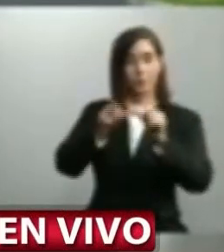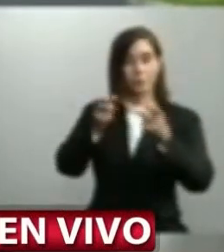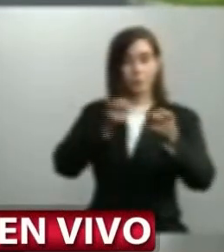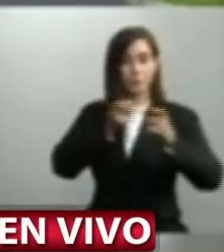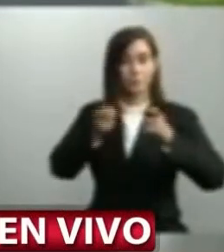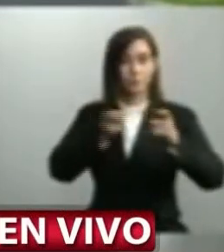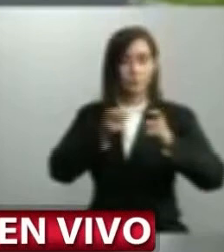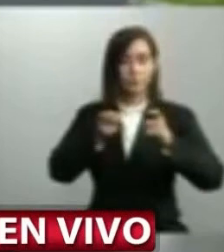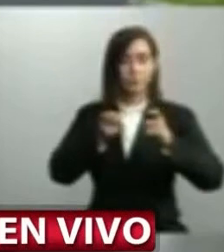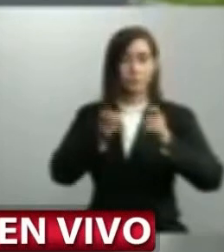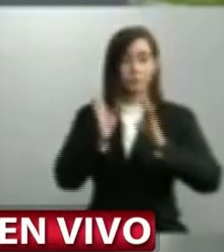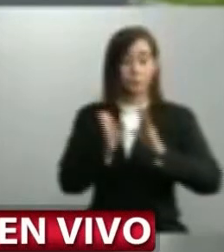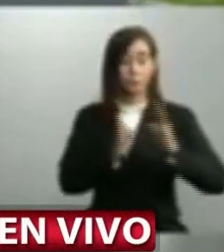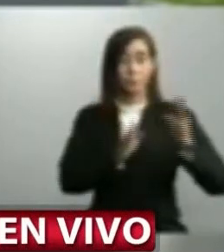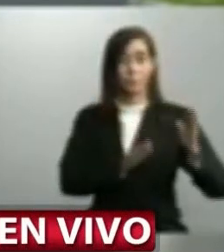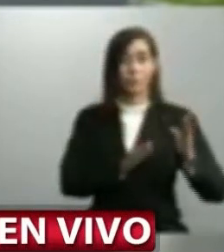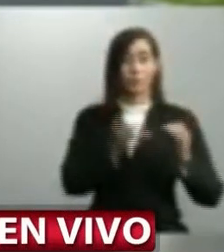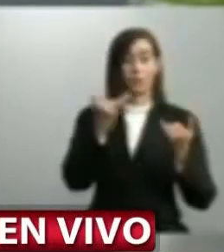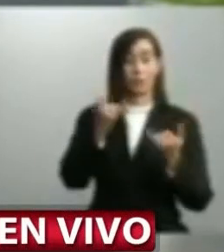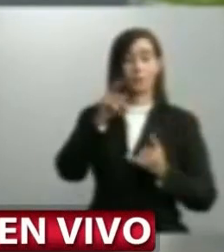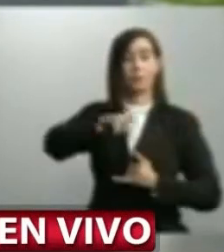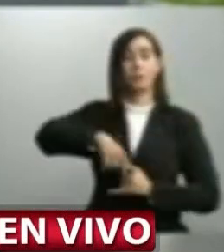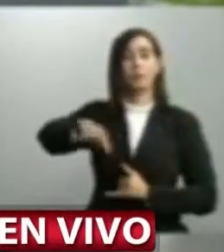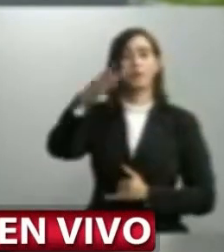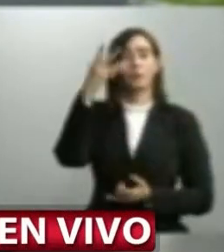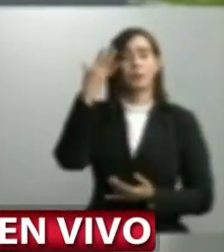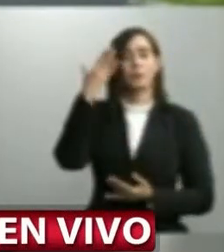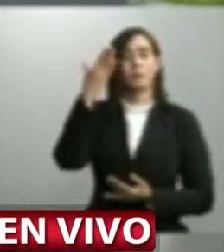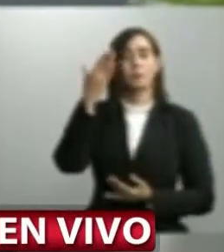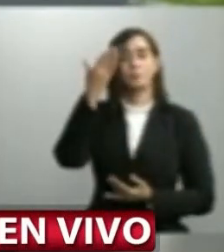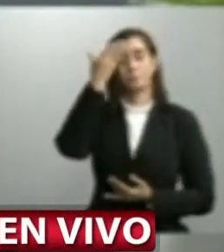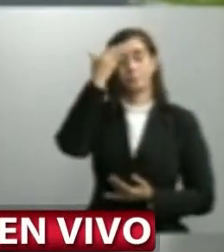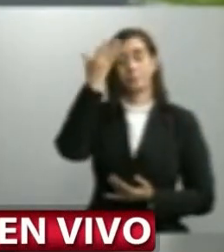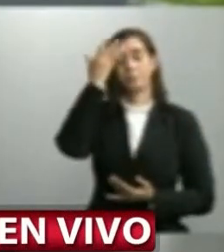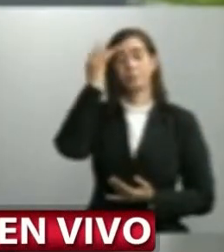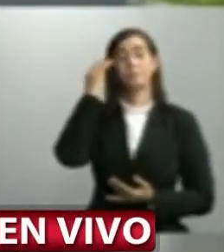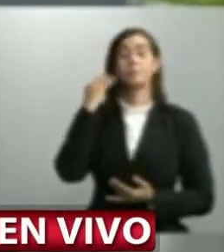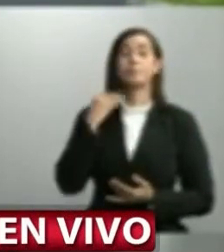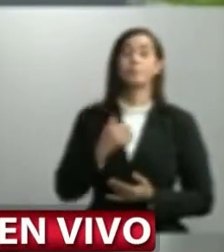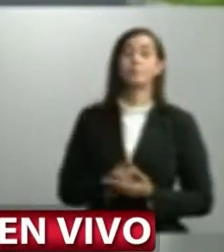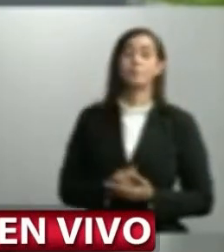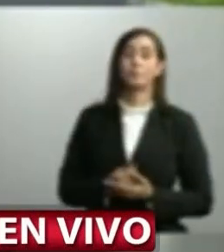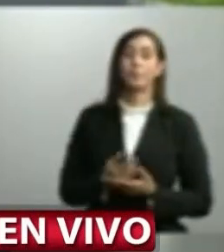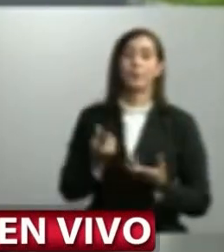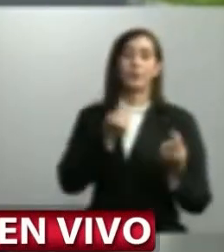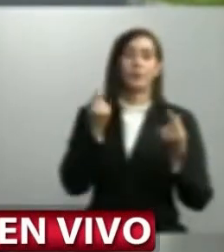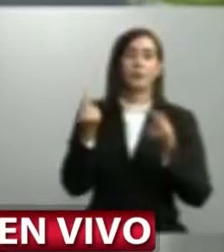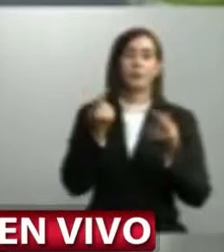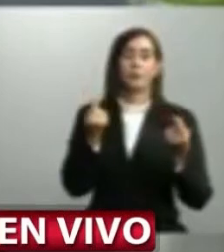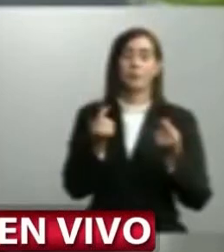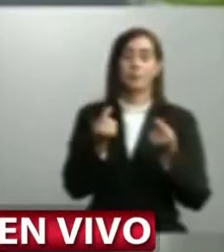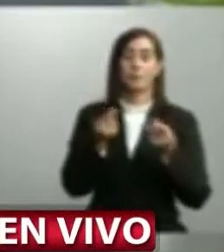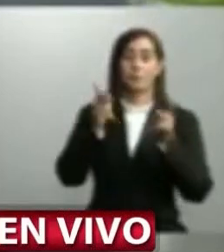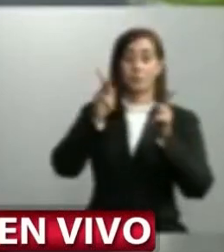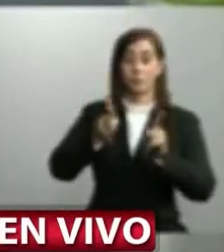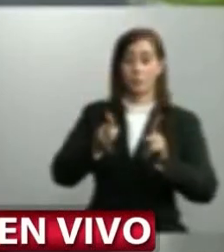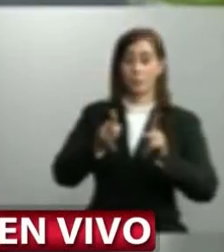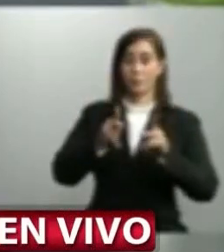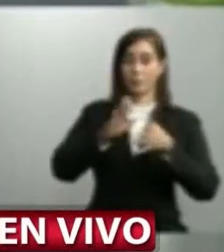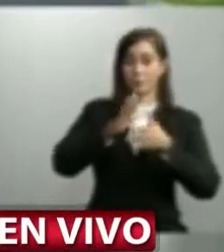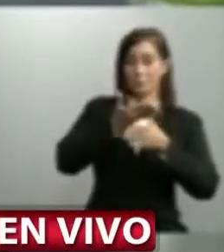Entonces, esperemos saber en qué medida el comportamiento social